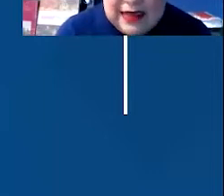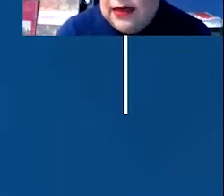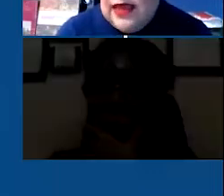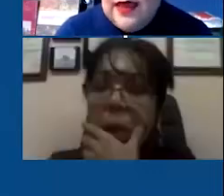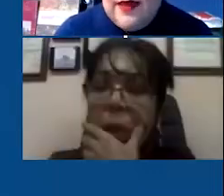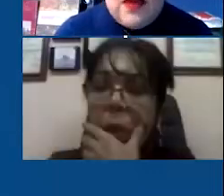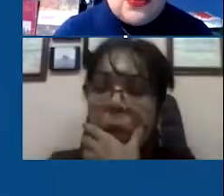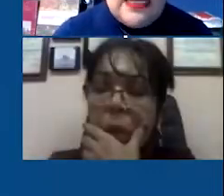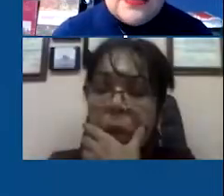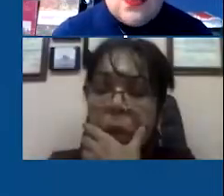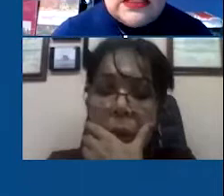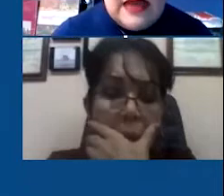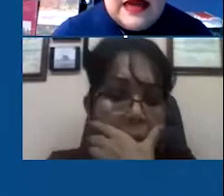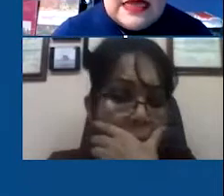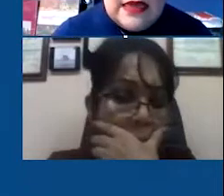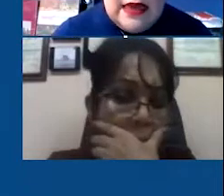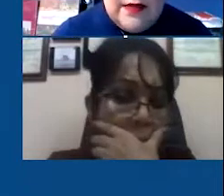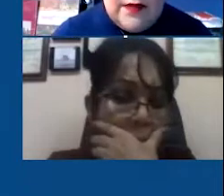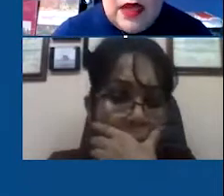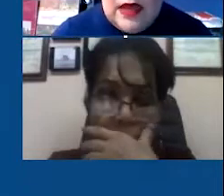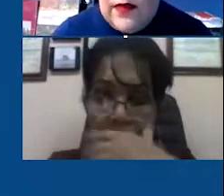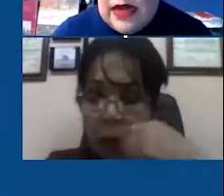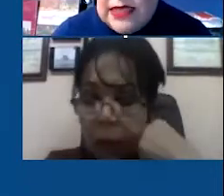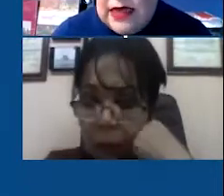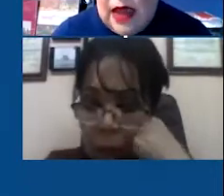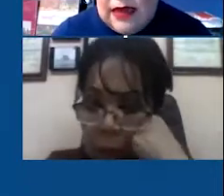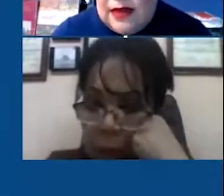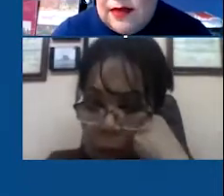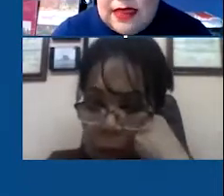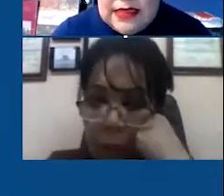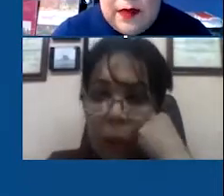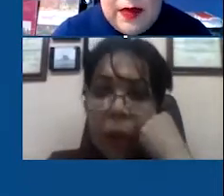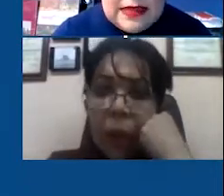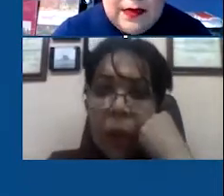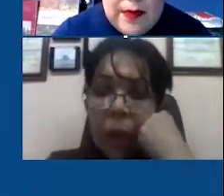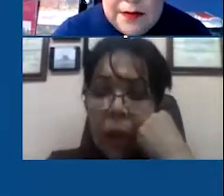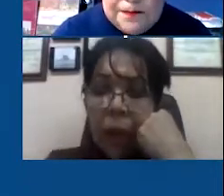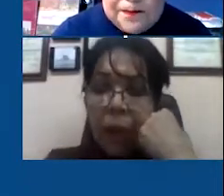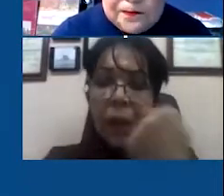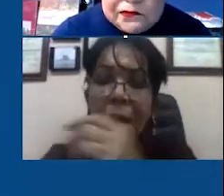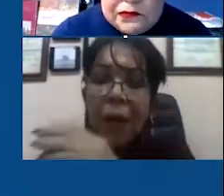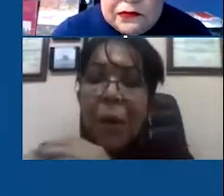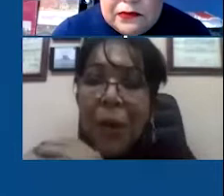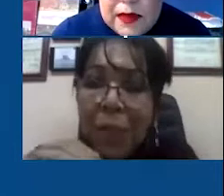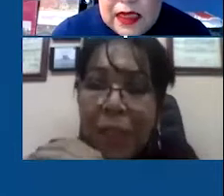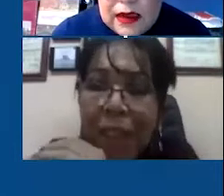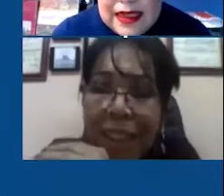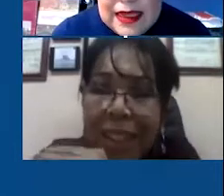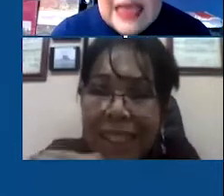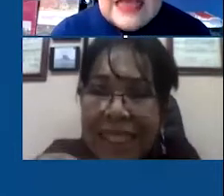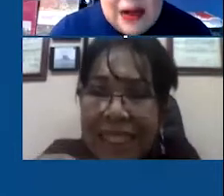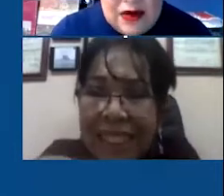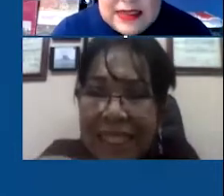calidad? Me gustaría escucharles, ver si alguien decide participar. ¿Me